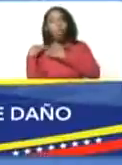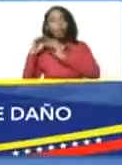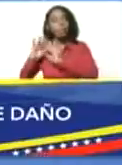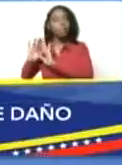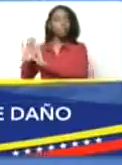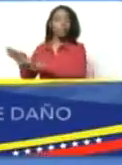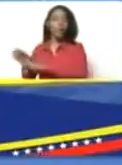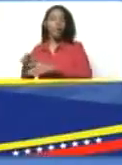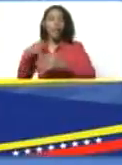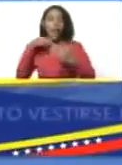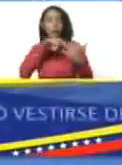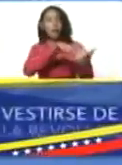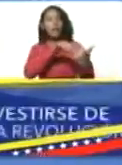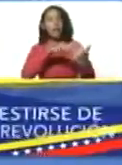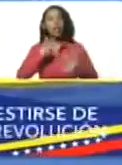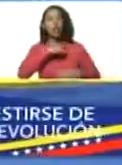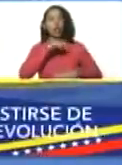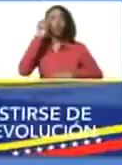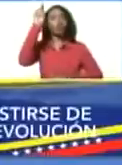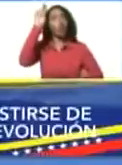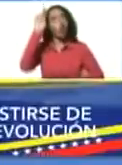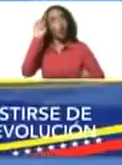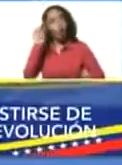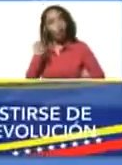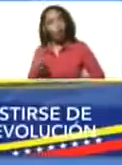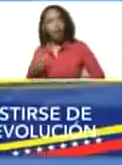de las batallas que damos todos los días.